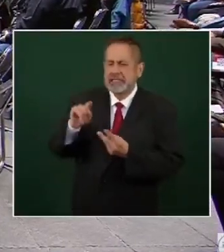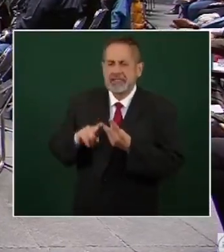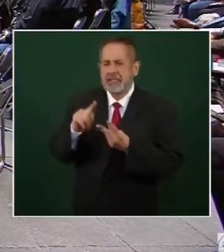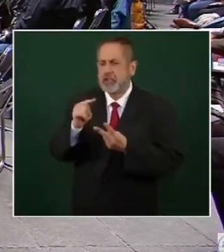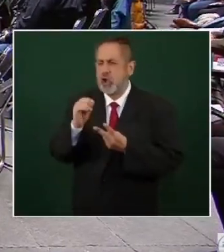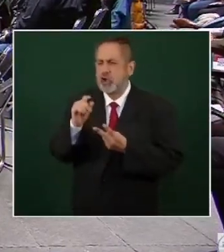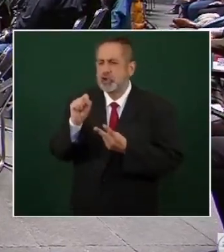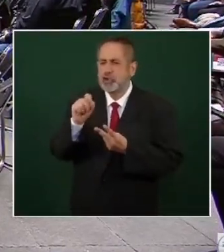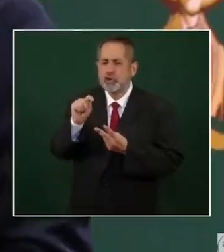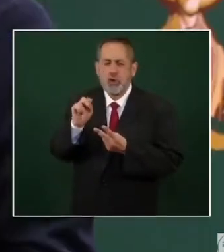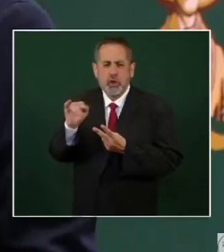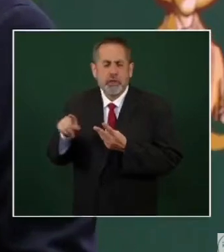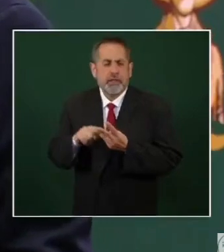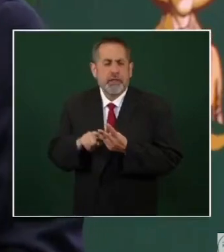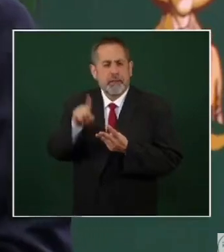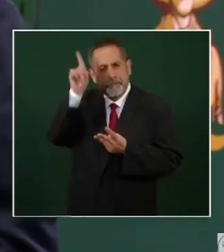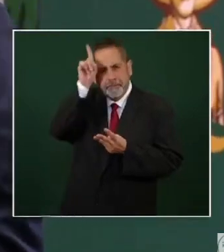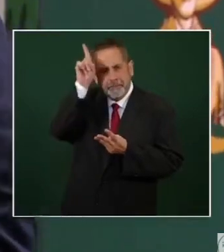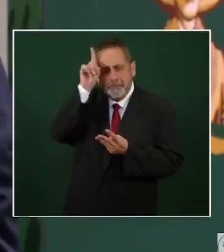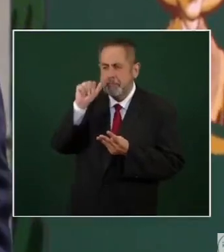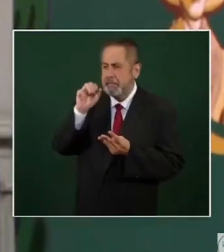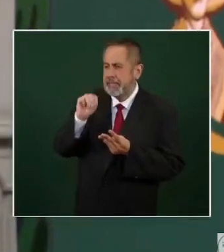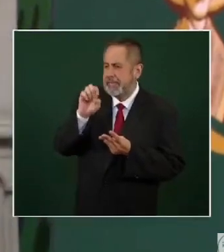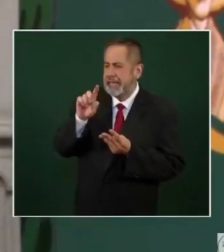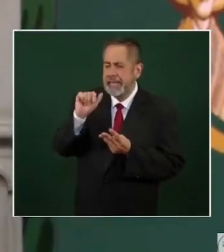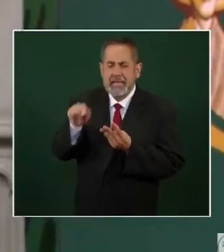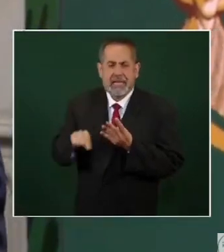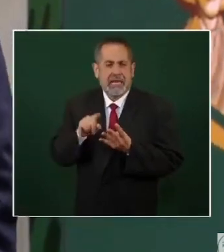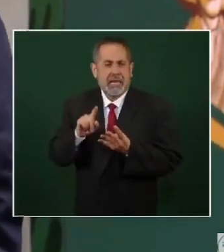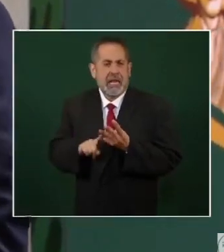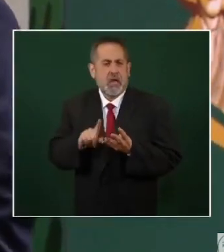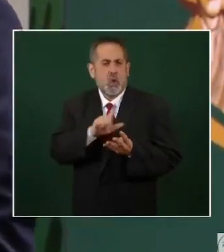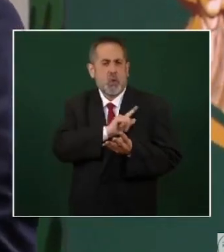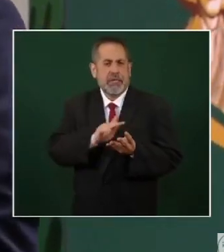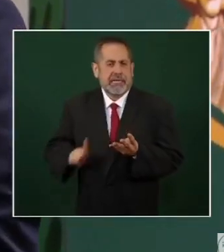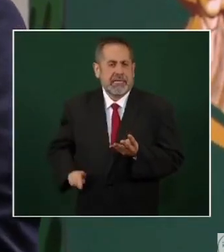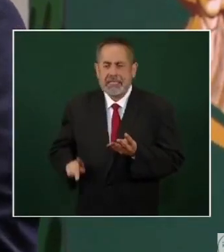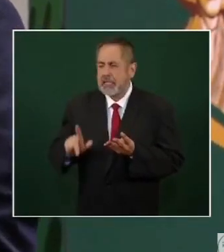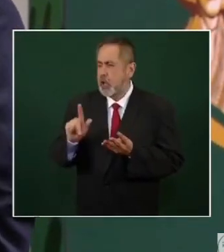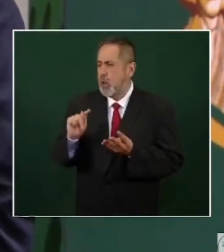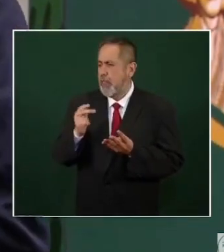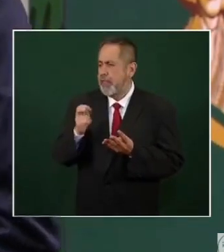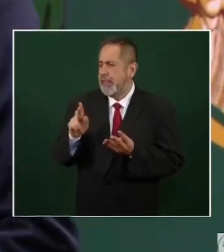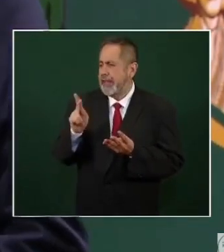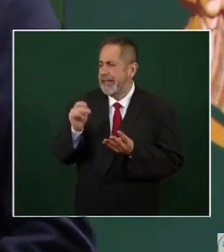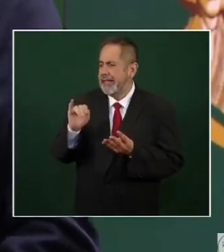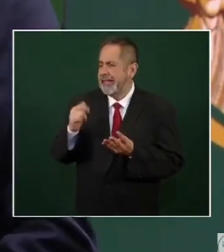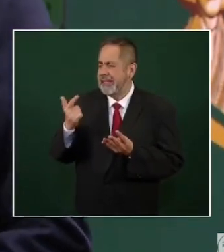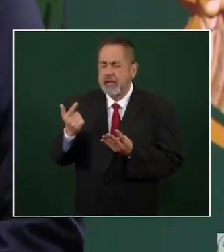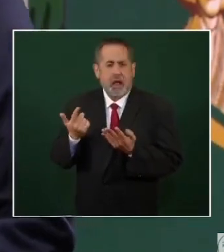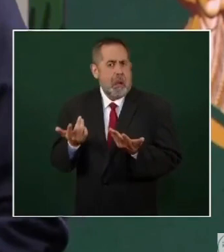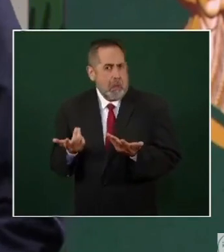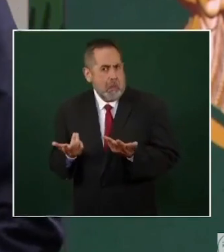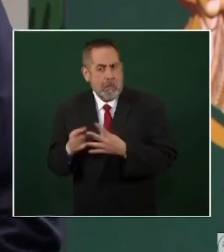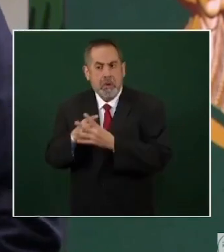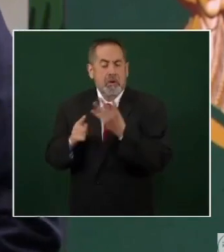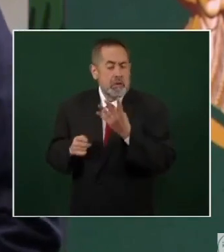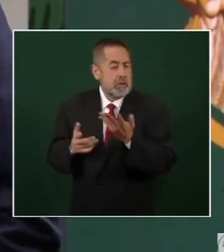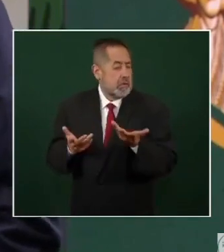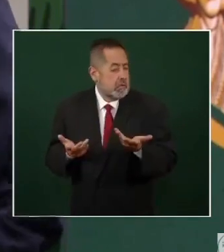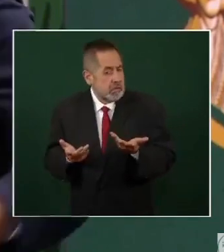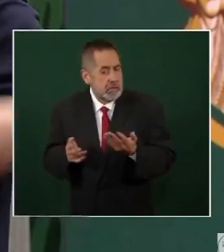y de Mandela y de Luther King. ¿O es que ellos no son?